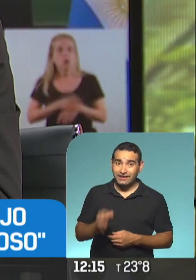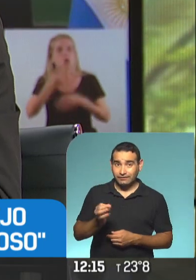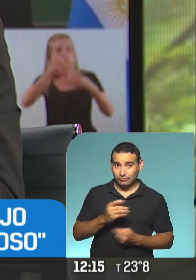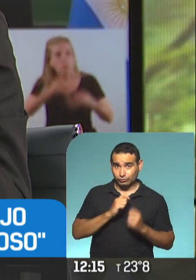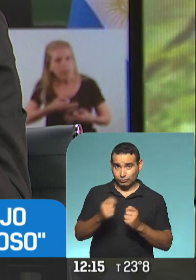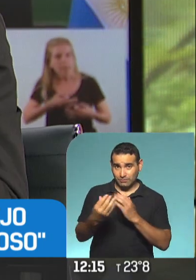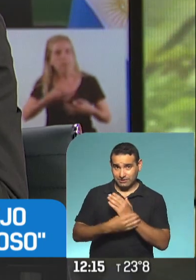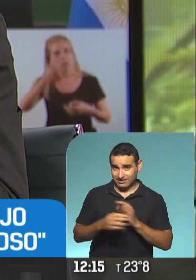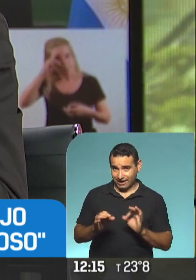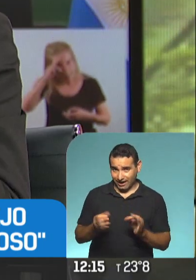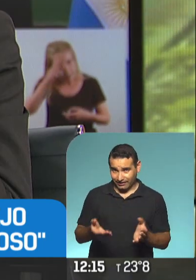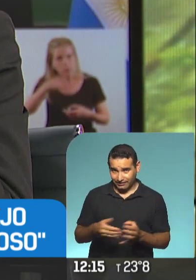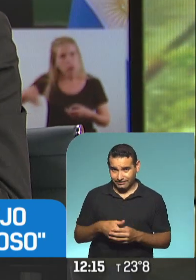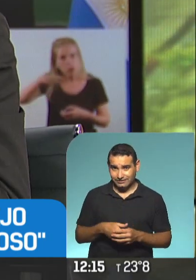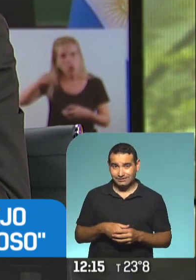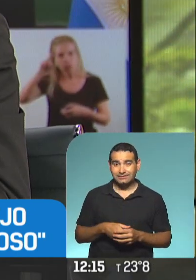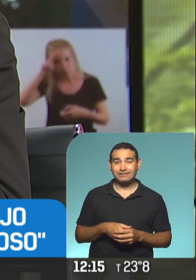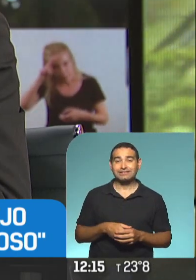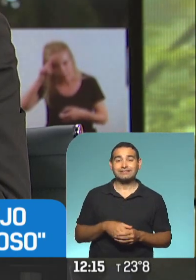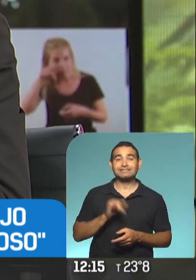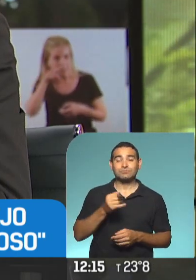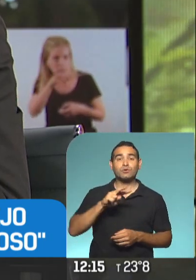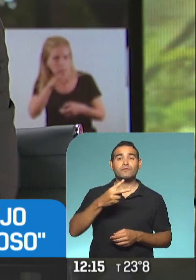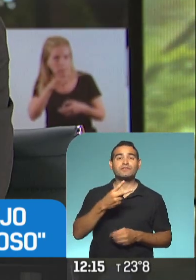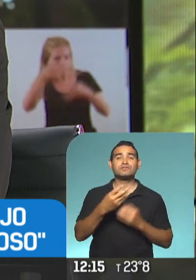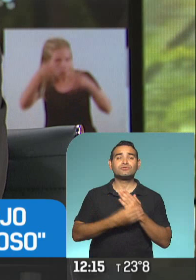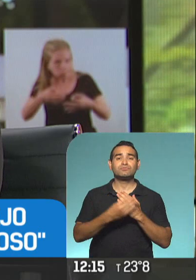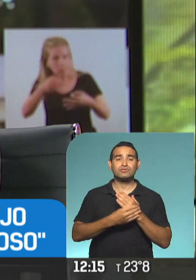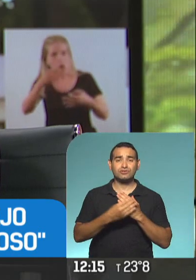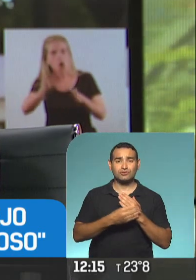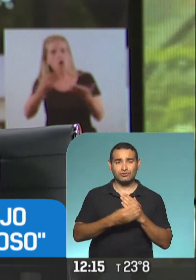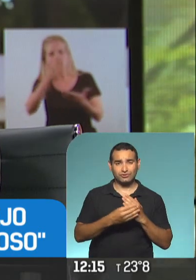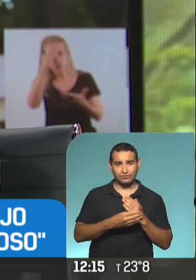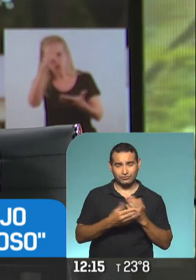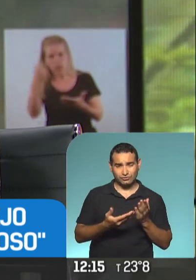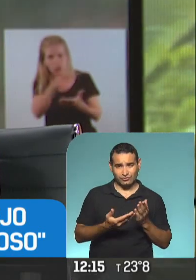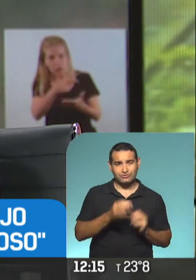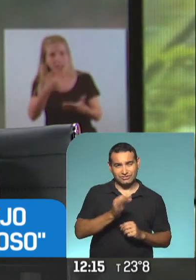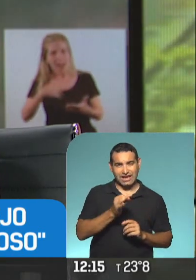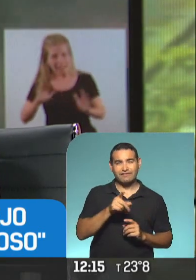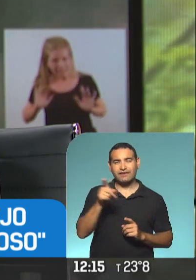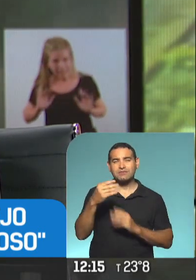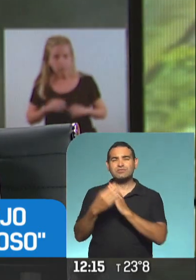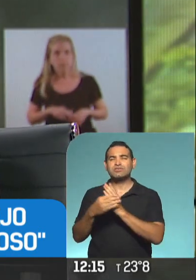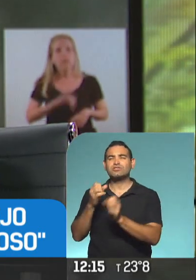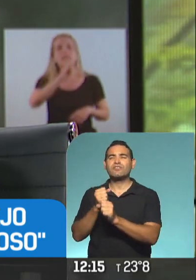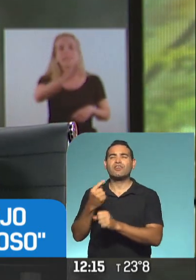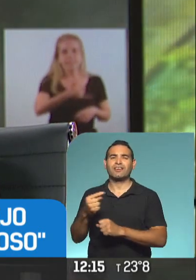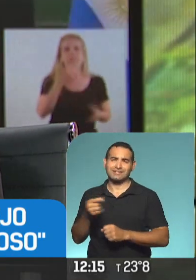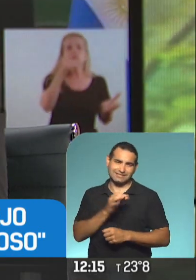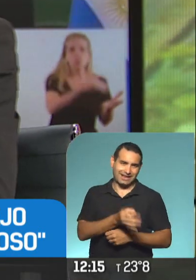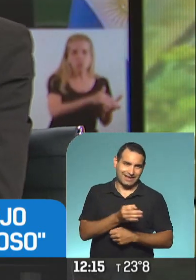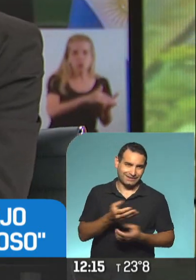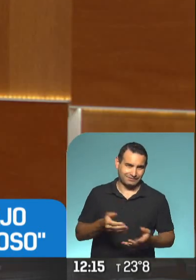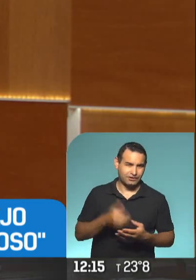sí, claro. Ahora, ¿cómo es que un viceministro no sabe lo que hace su ministro? Puede ser. Puede ser. Yo he estado alguna vez en la función pública en otros